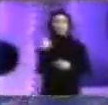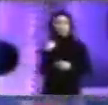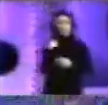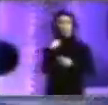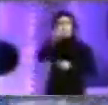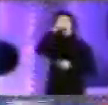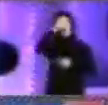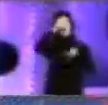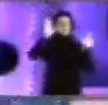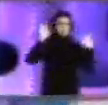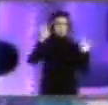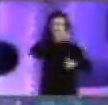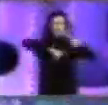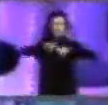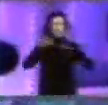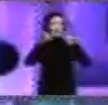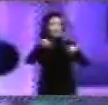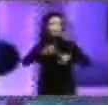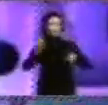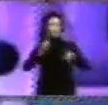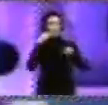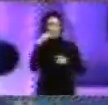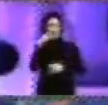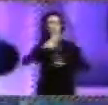vea de una vez por todo un mundo de